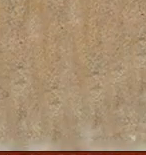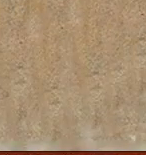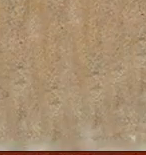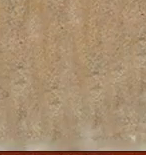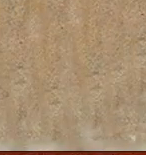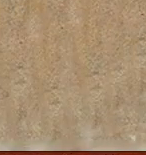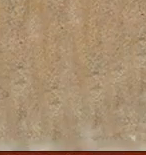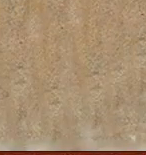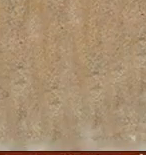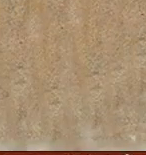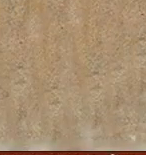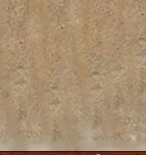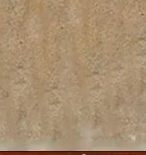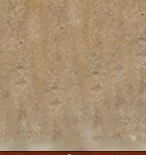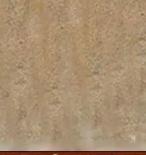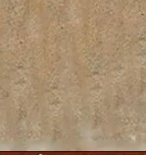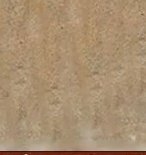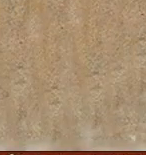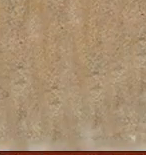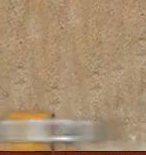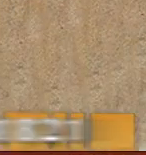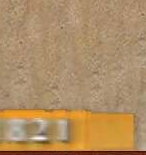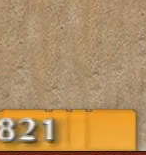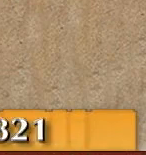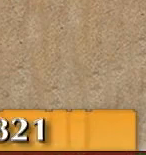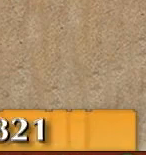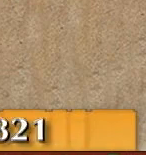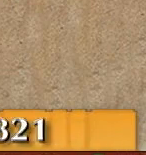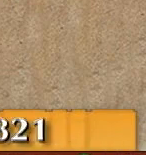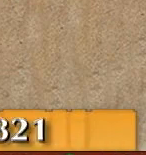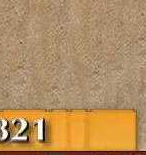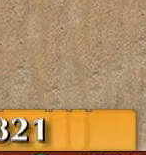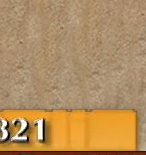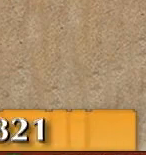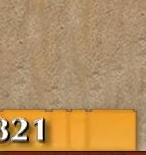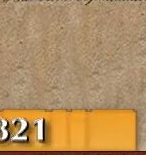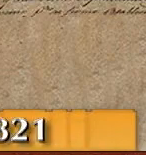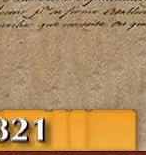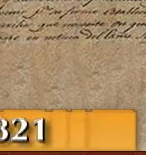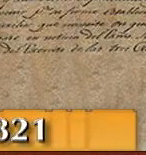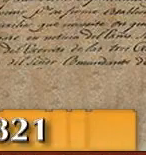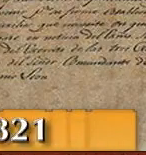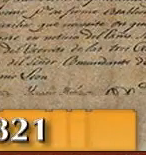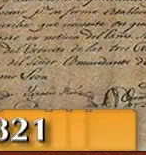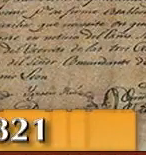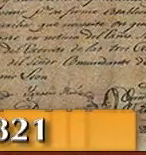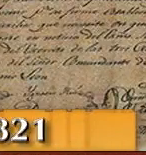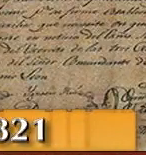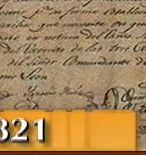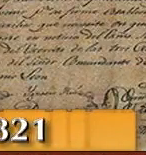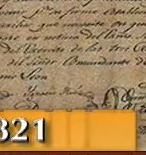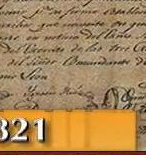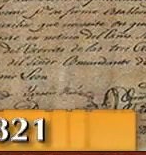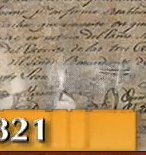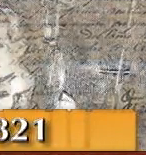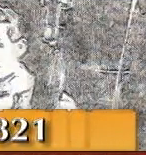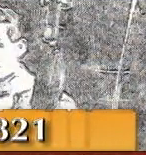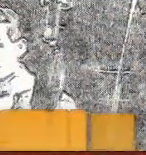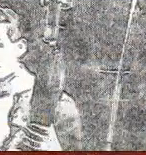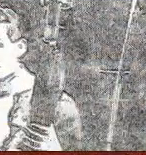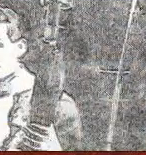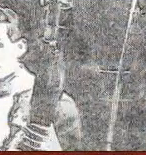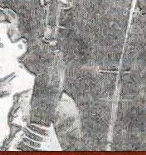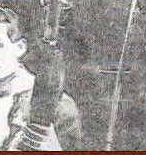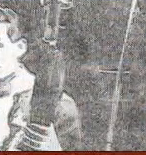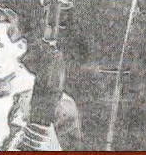se firmó el Acta de Independencia de Chiapas, el 28 de agosto de 1821. Durante la época revolucionaria sirvió